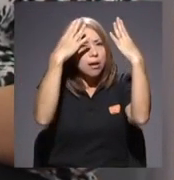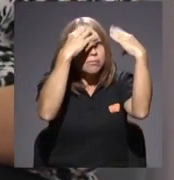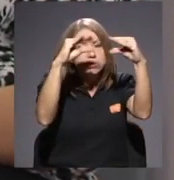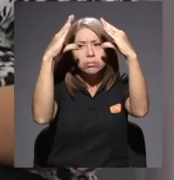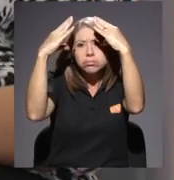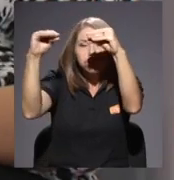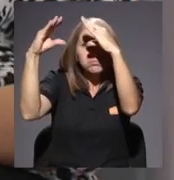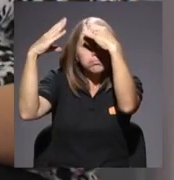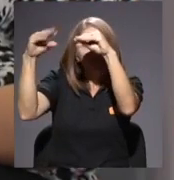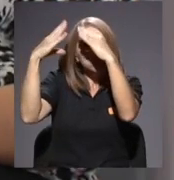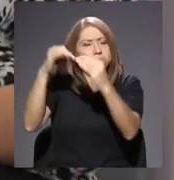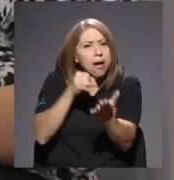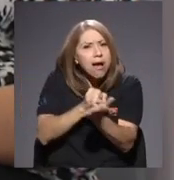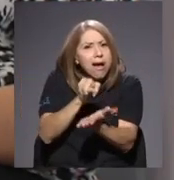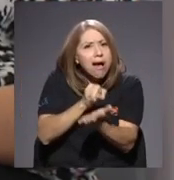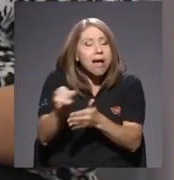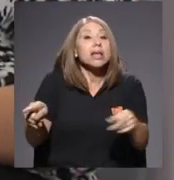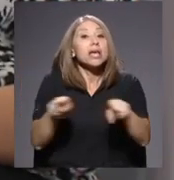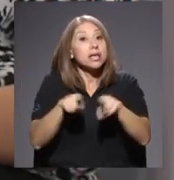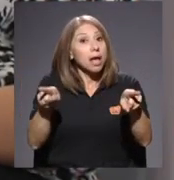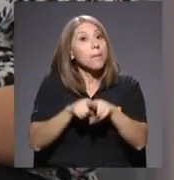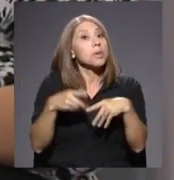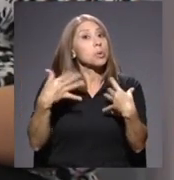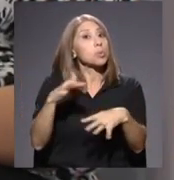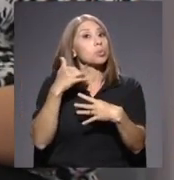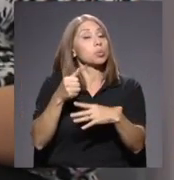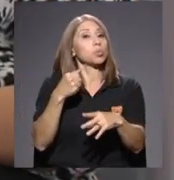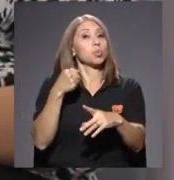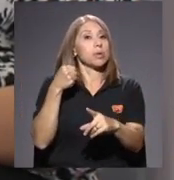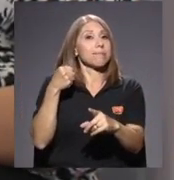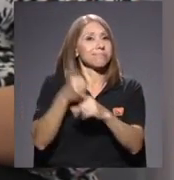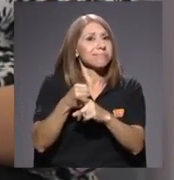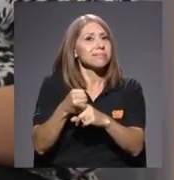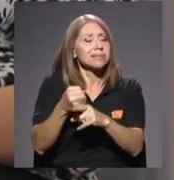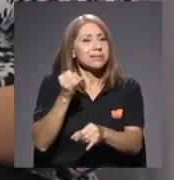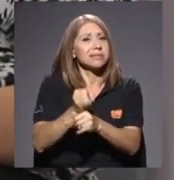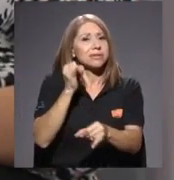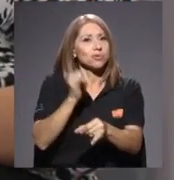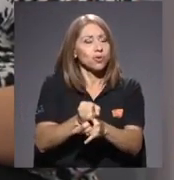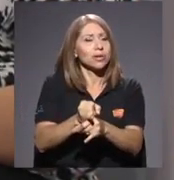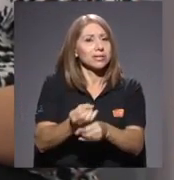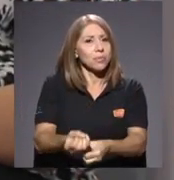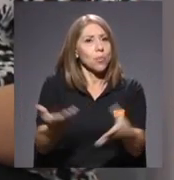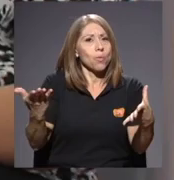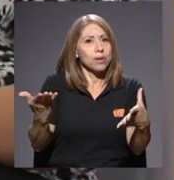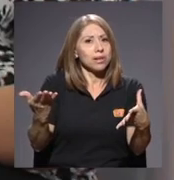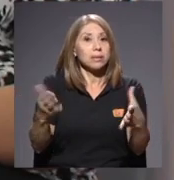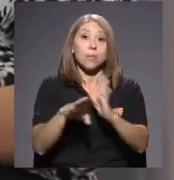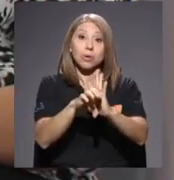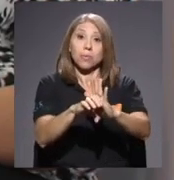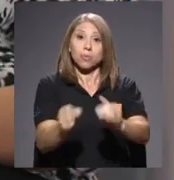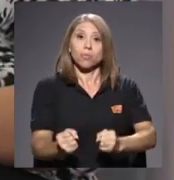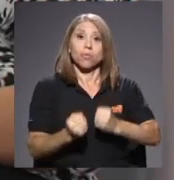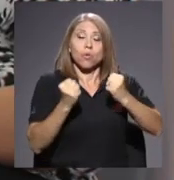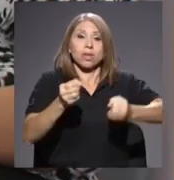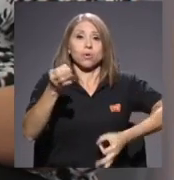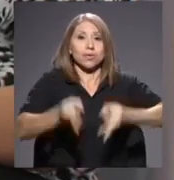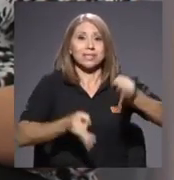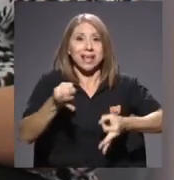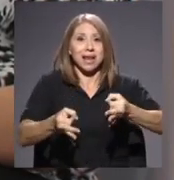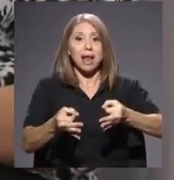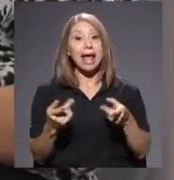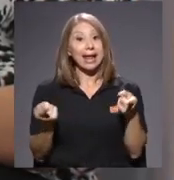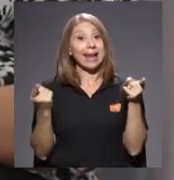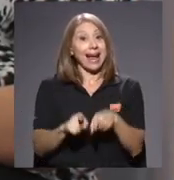seguimiento y hasta golpear a las instituciones del Estado sólidas o que creamos muy sólidas como el Poder Judicial. O sea, este caso del cementazo,